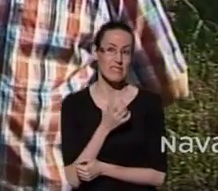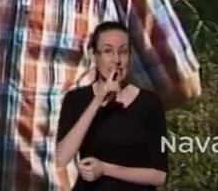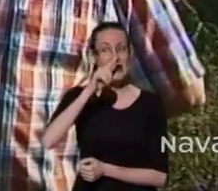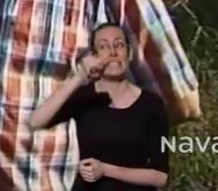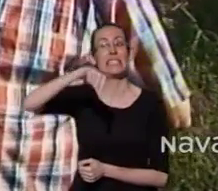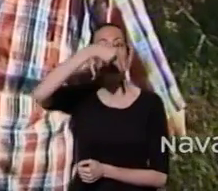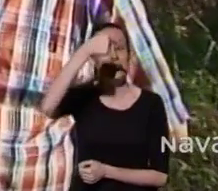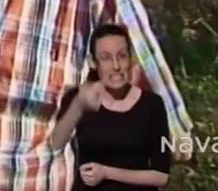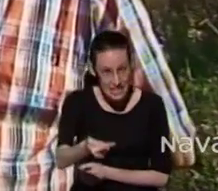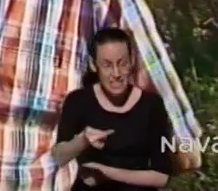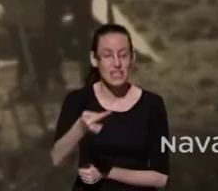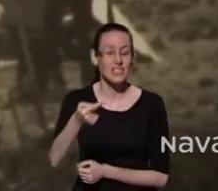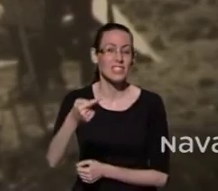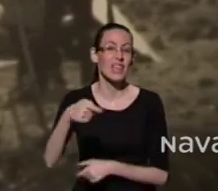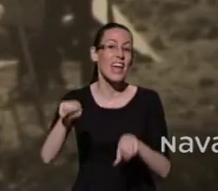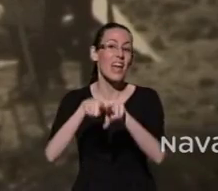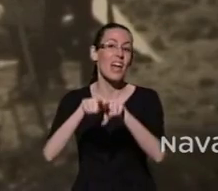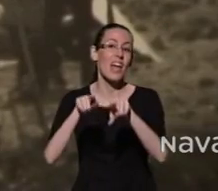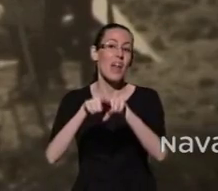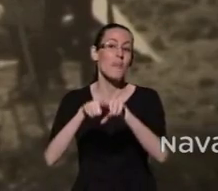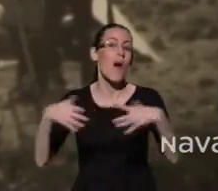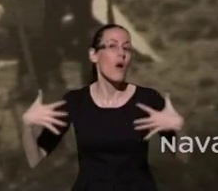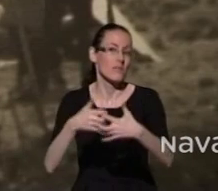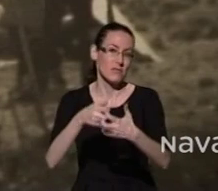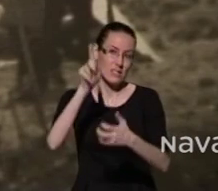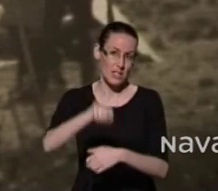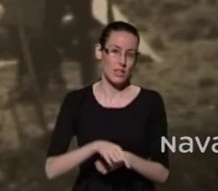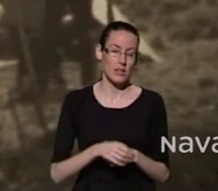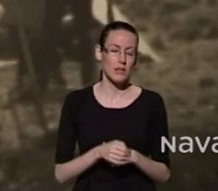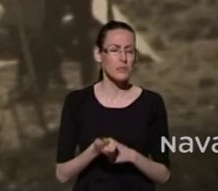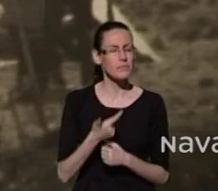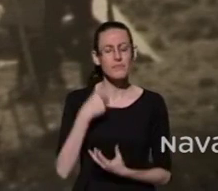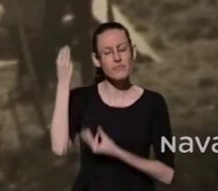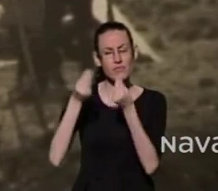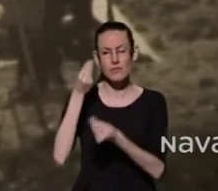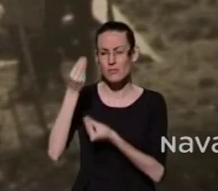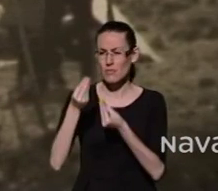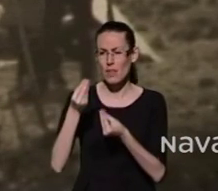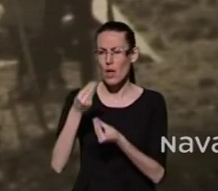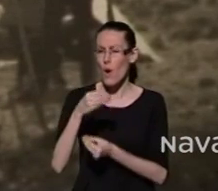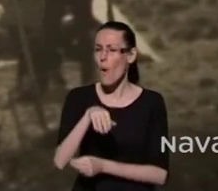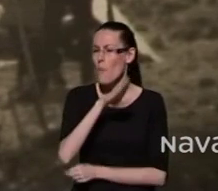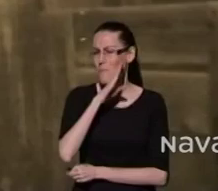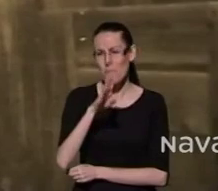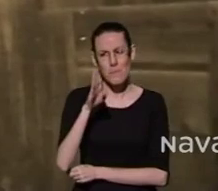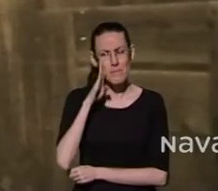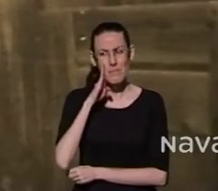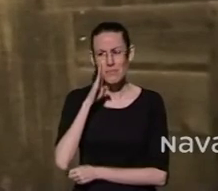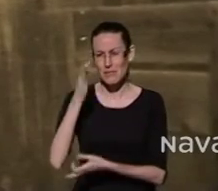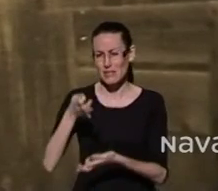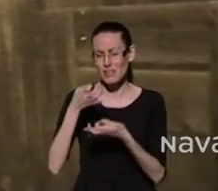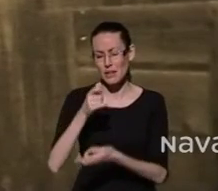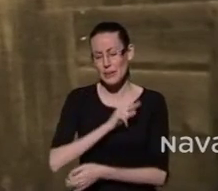murió el otro hermano allí en accidente. La persona que peor lo pasó igual fue vuestra madre. Y mi madre siempre tenía intención de